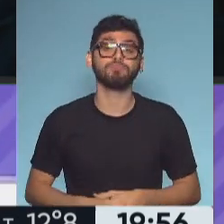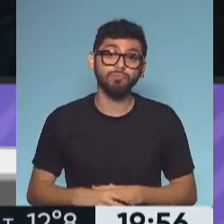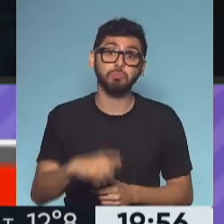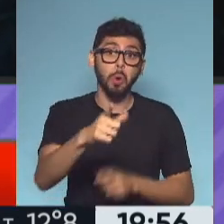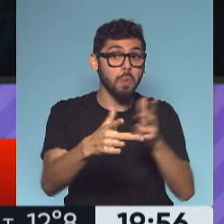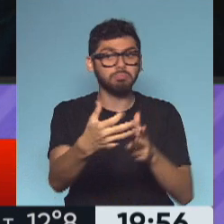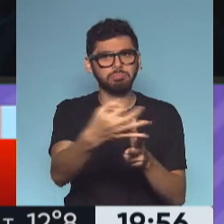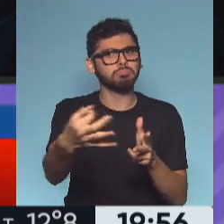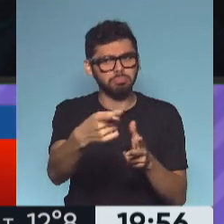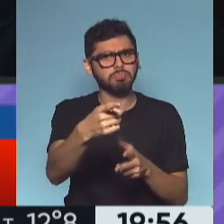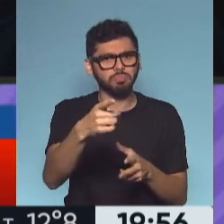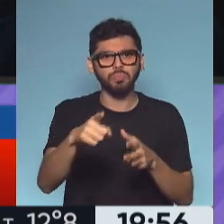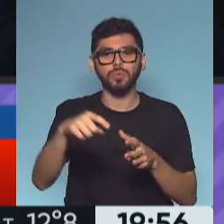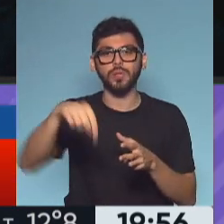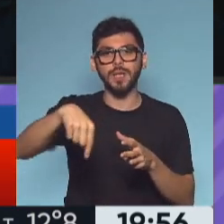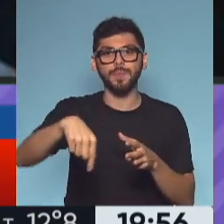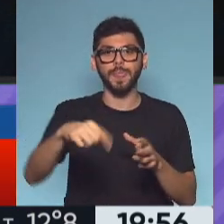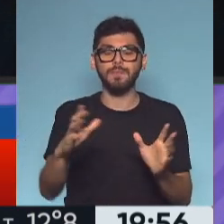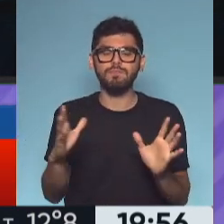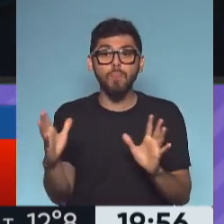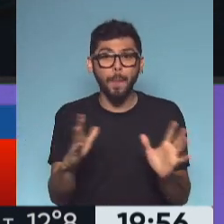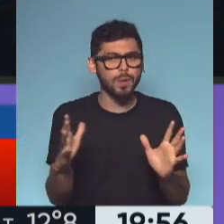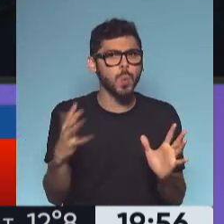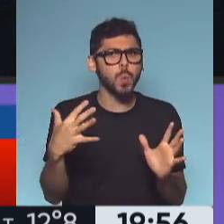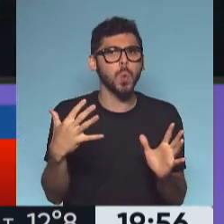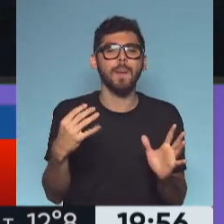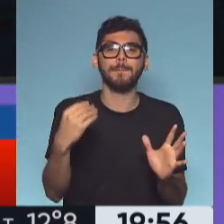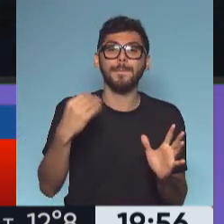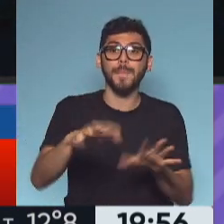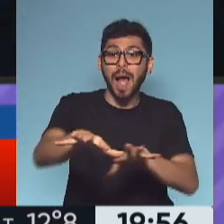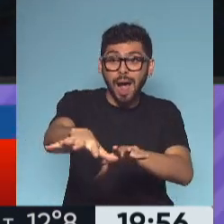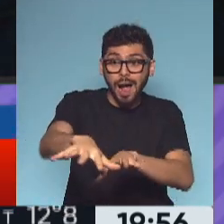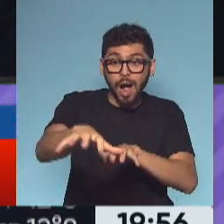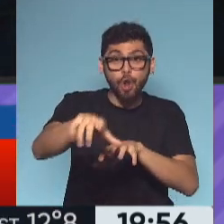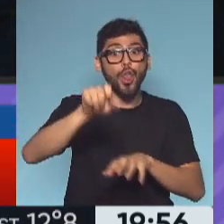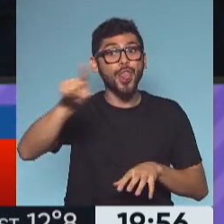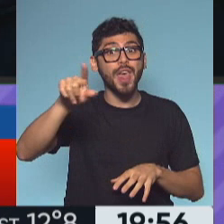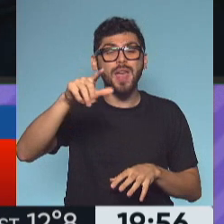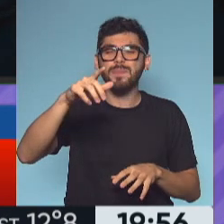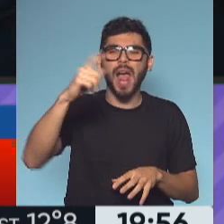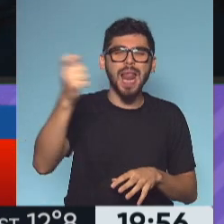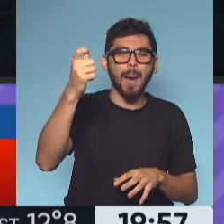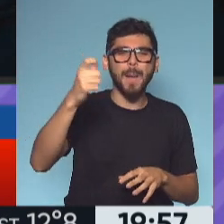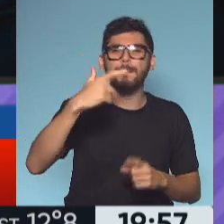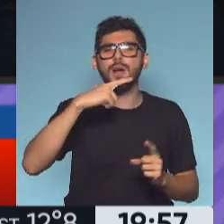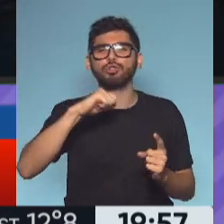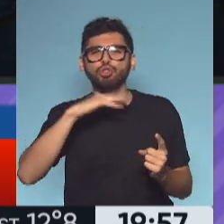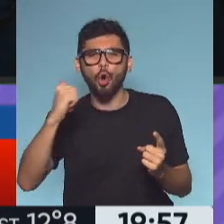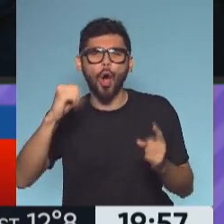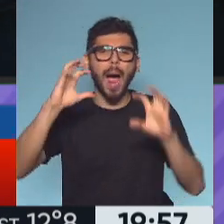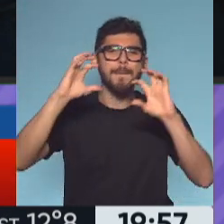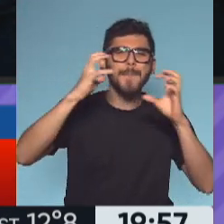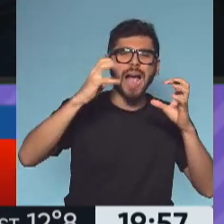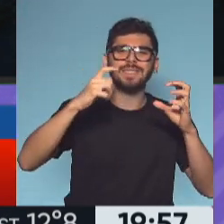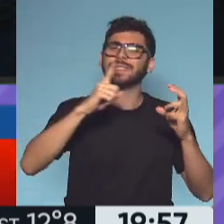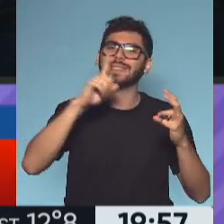bien lo dijiste vos. Estamos en una excelente coyuntura, fundamentalmente para el agro pampeano. Para el agro de la soja, del maíz, del trigo.